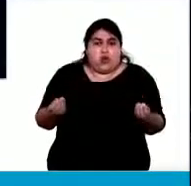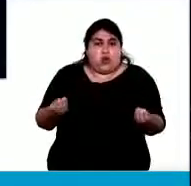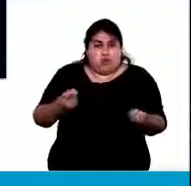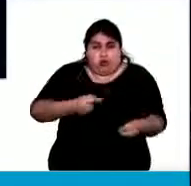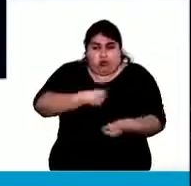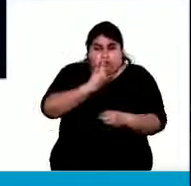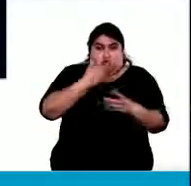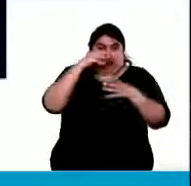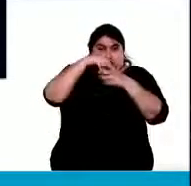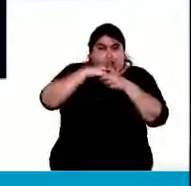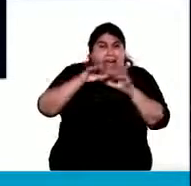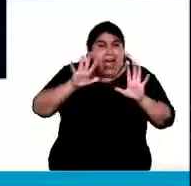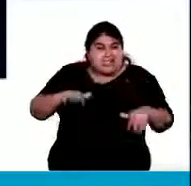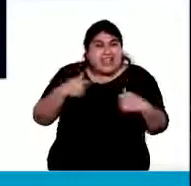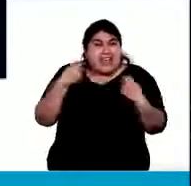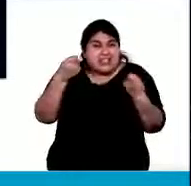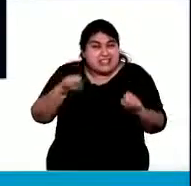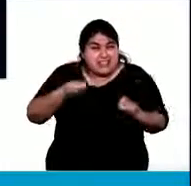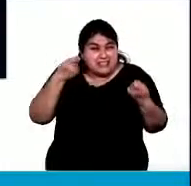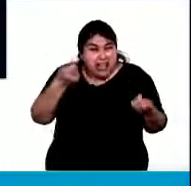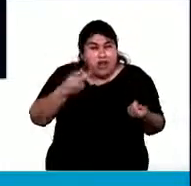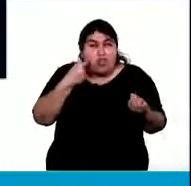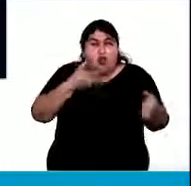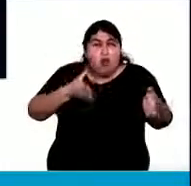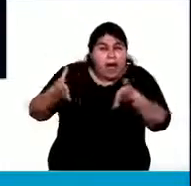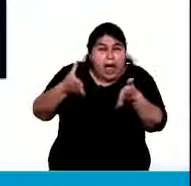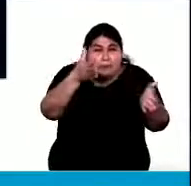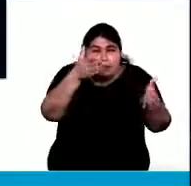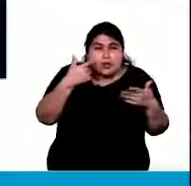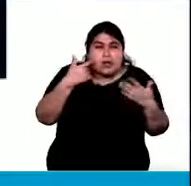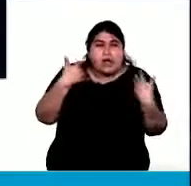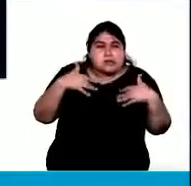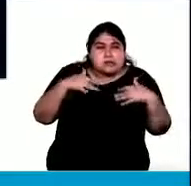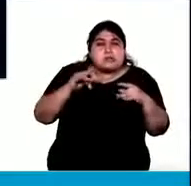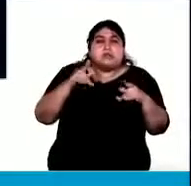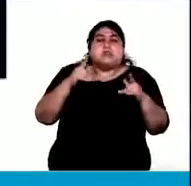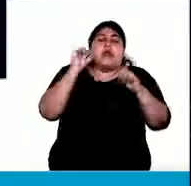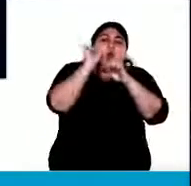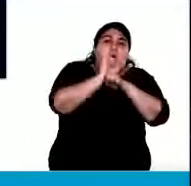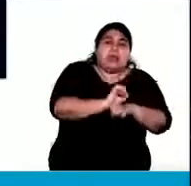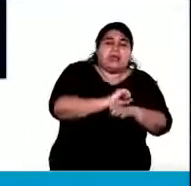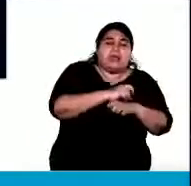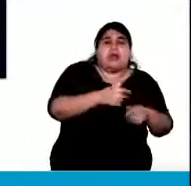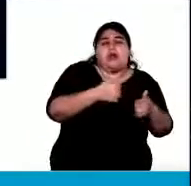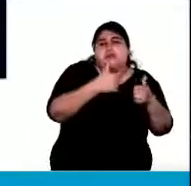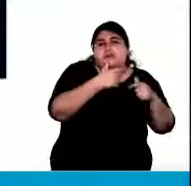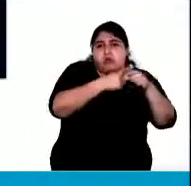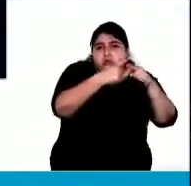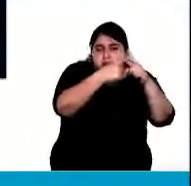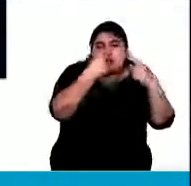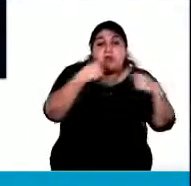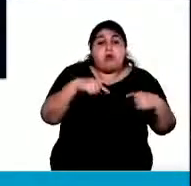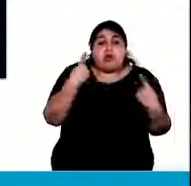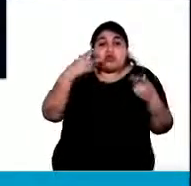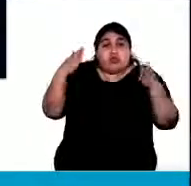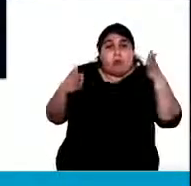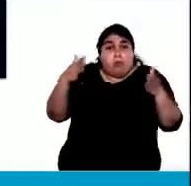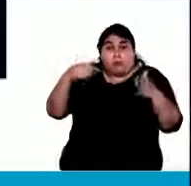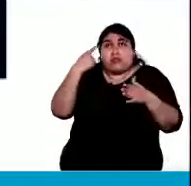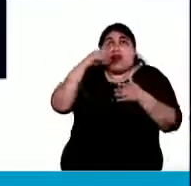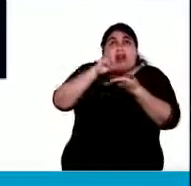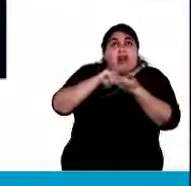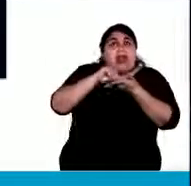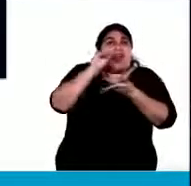estemos tratando de desandar un camino que dio muchísimo resultado, porque si nos encontramos en un periodo legislativo en el que